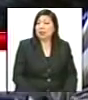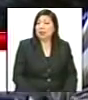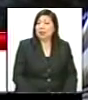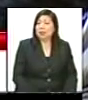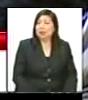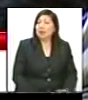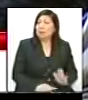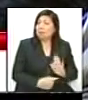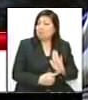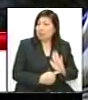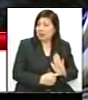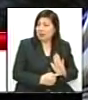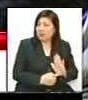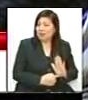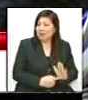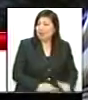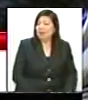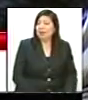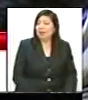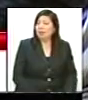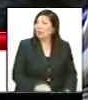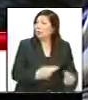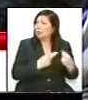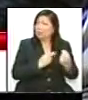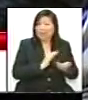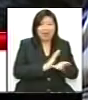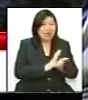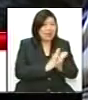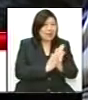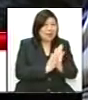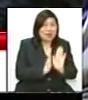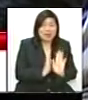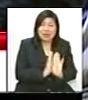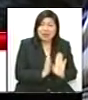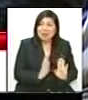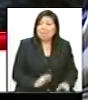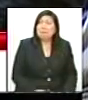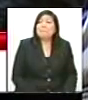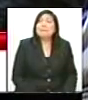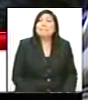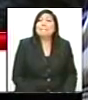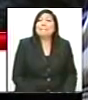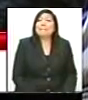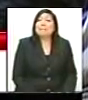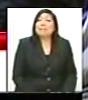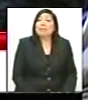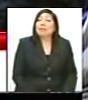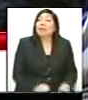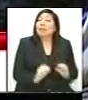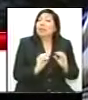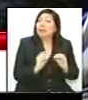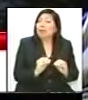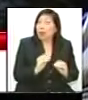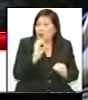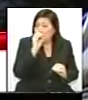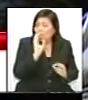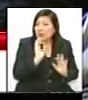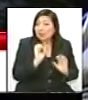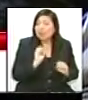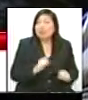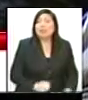La presencia, presidente, no compromete a nadie. Por supuesto, el dar una postura, una opinión, eso